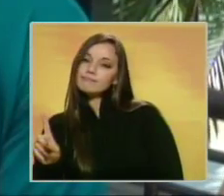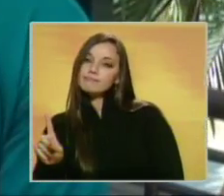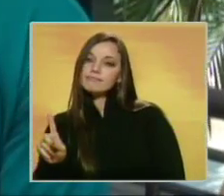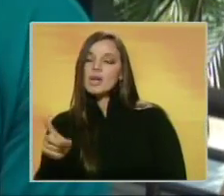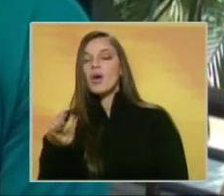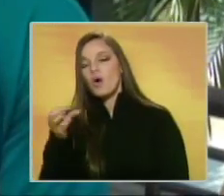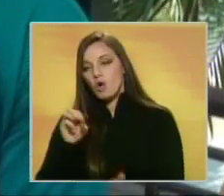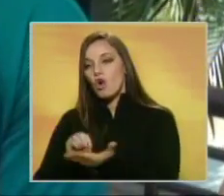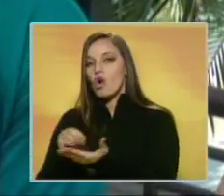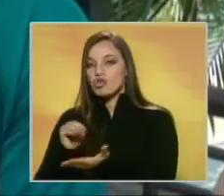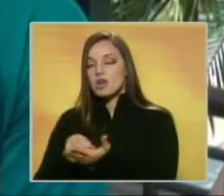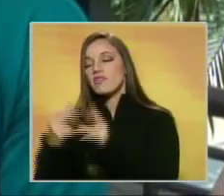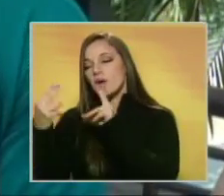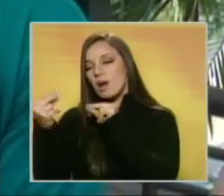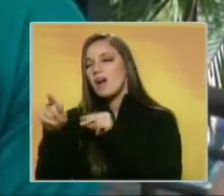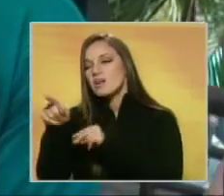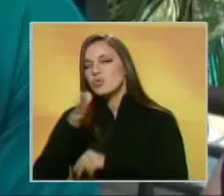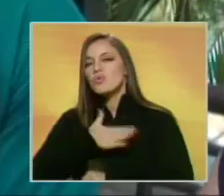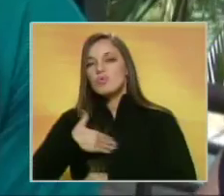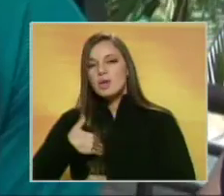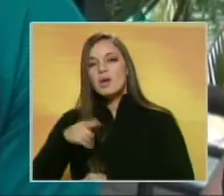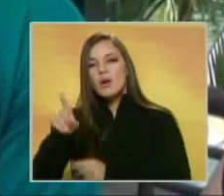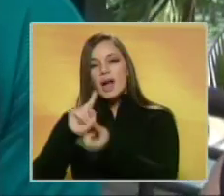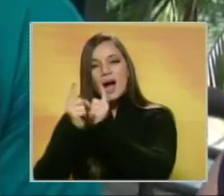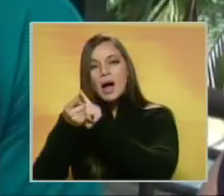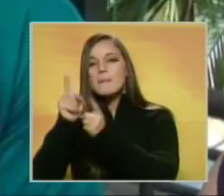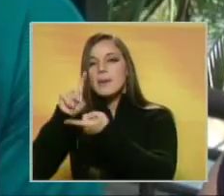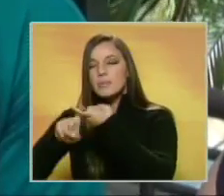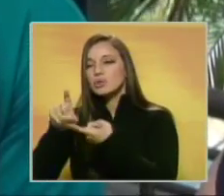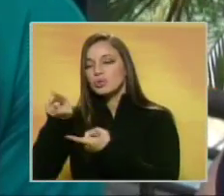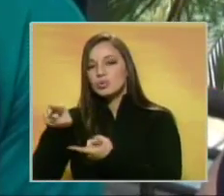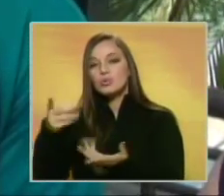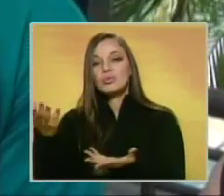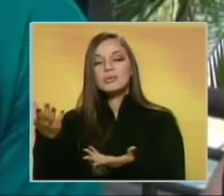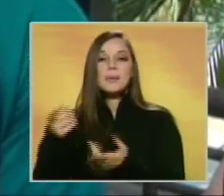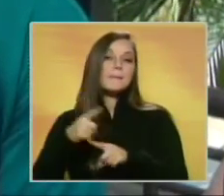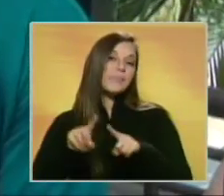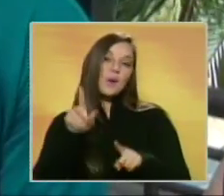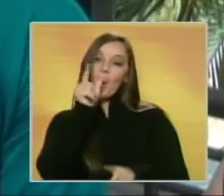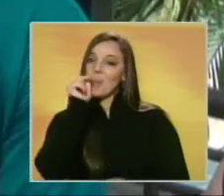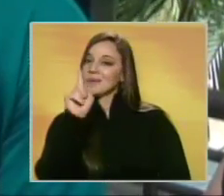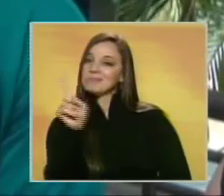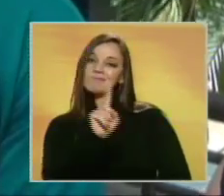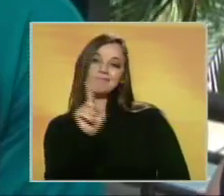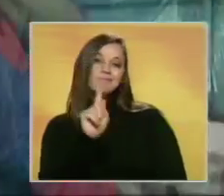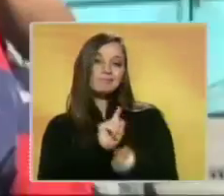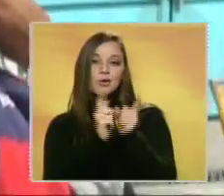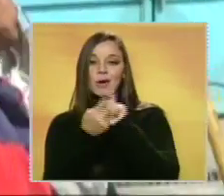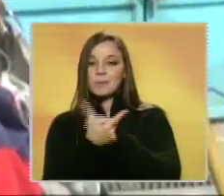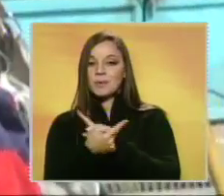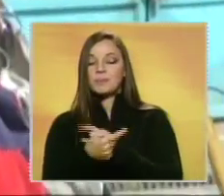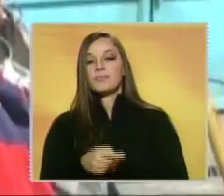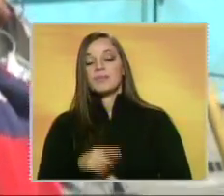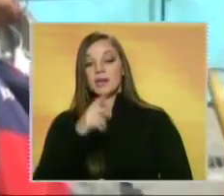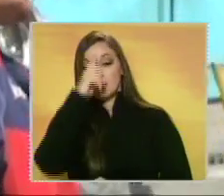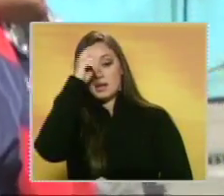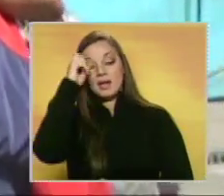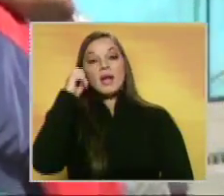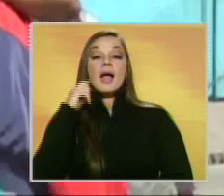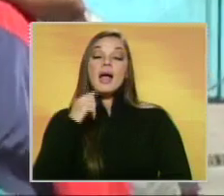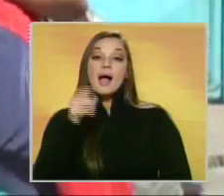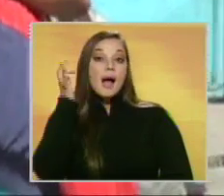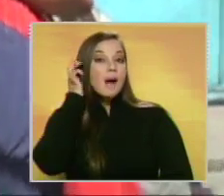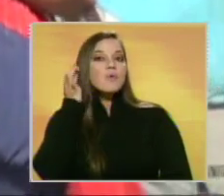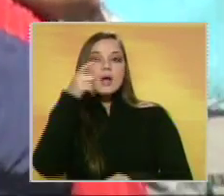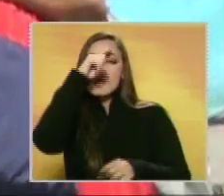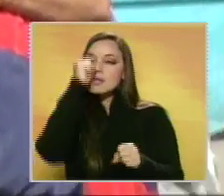la oportunidad a él que cambiara de las situaciones que estaban pasando. No llegó a cambiar. Noriega detalló que su primogénita era muy